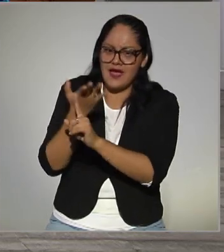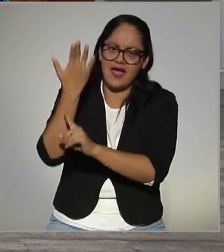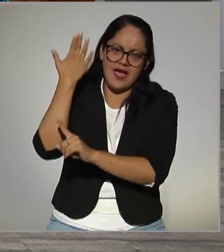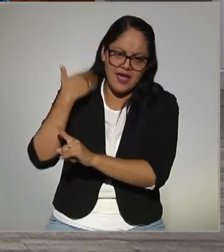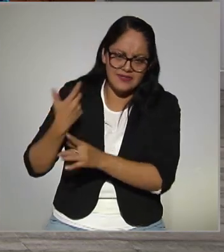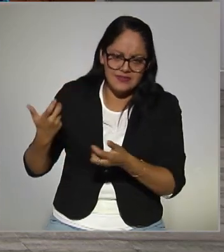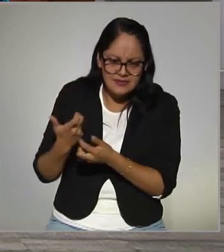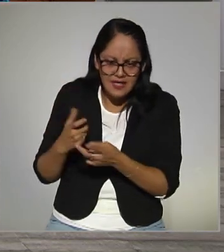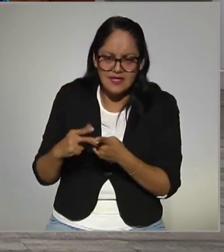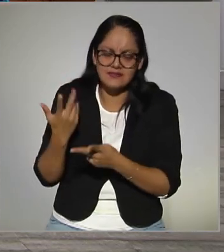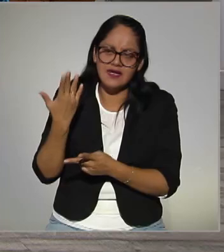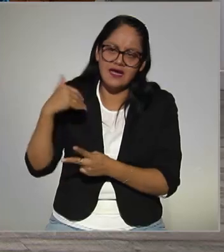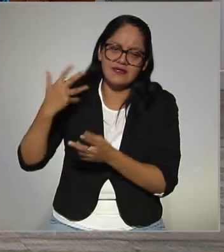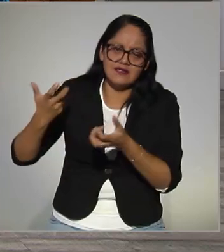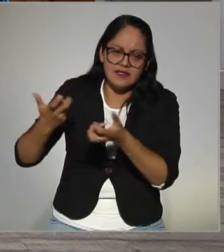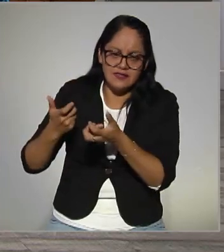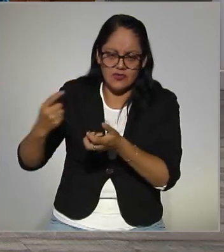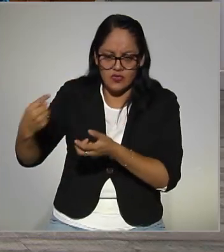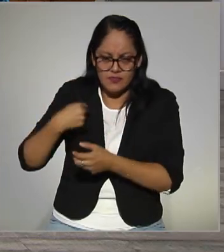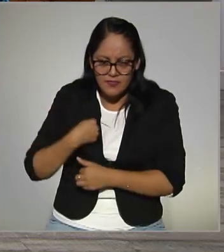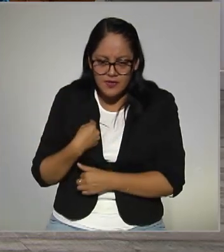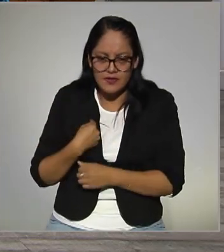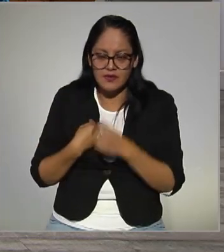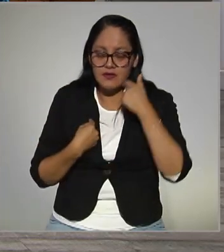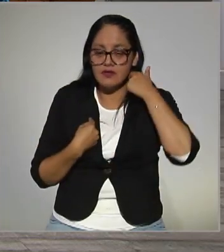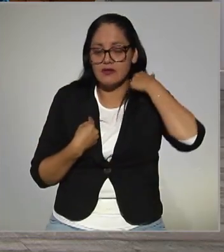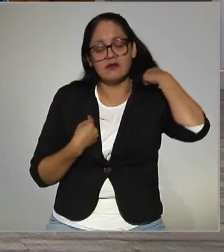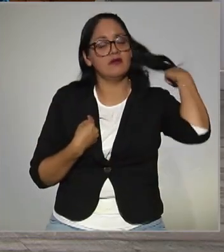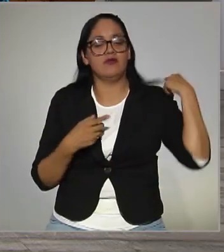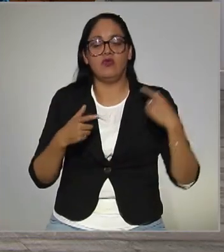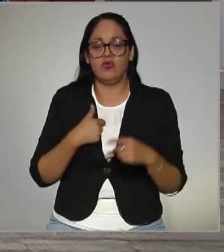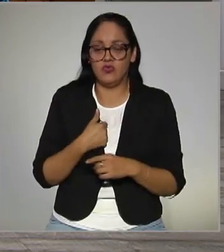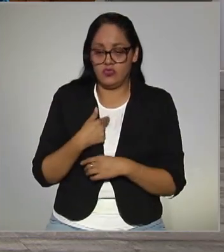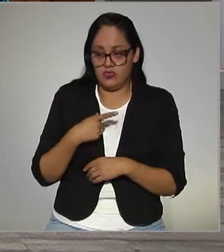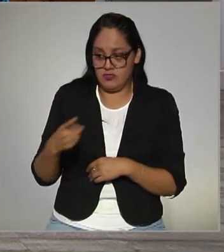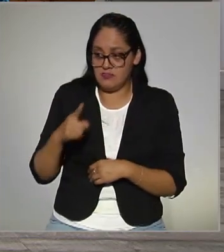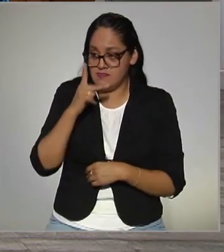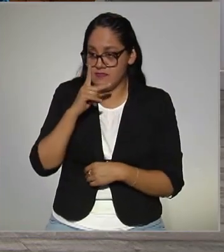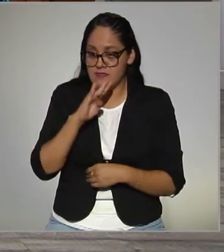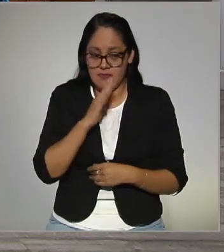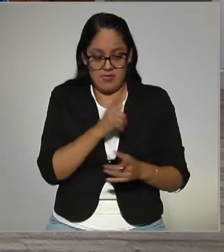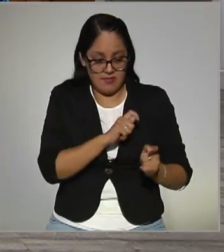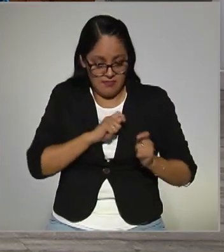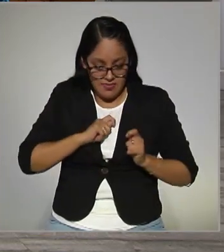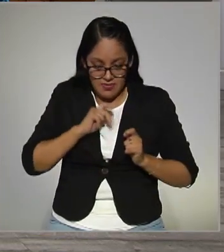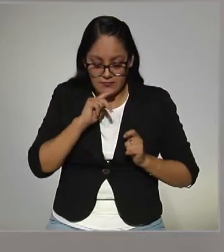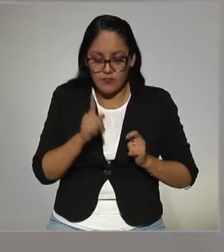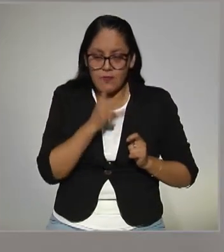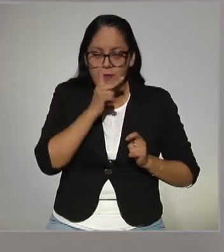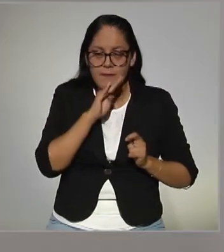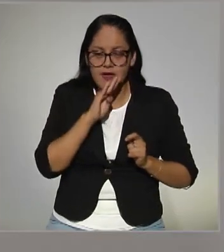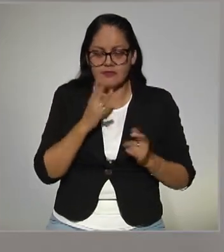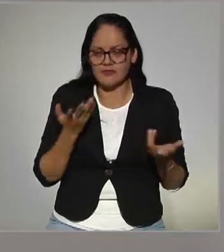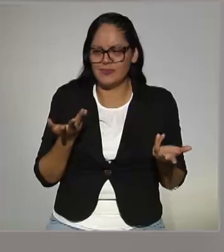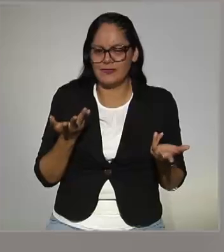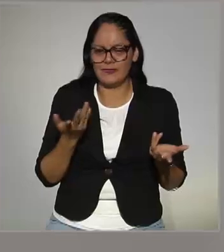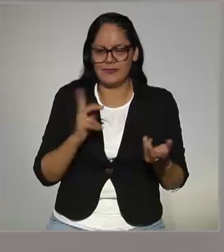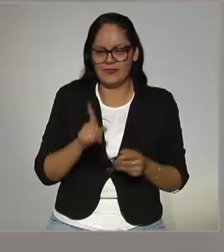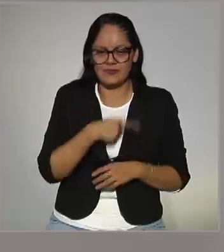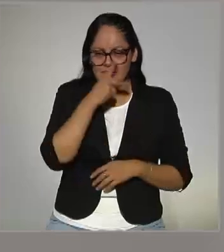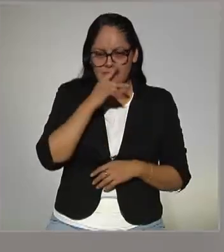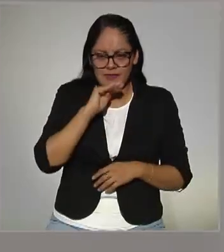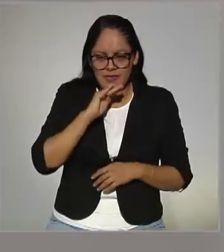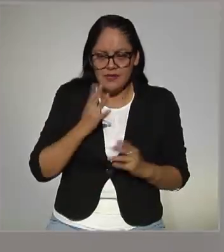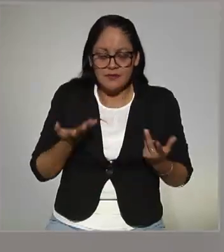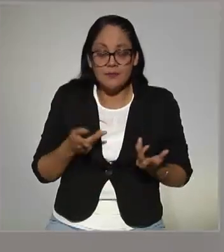hicieron exactamente lo que ellos hicieron conmigo, o no voy a asumir nunca el lugar de un padre, porque a lo mejor no quiero ser padre o no llego a ser padre.